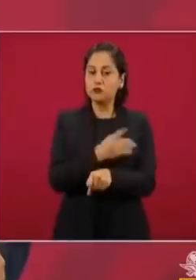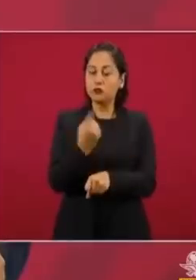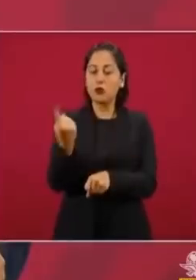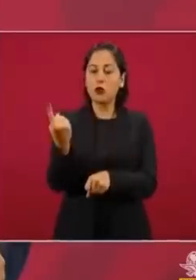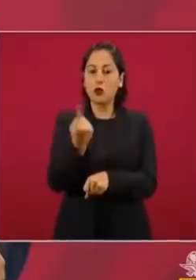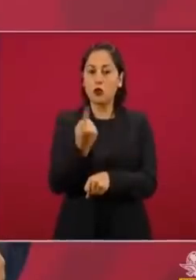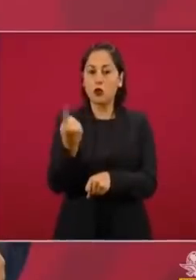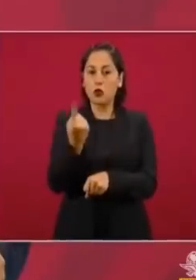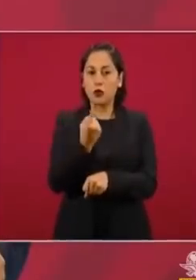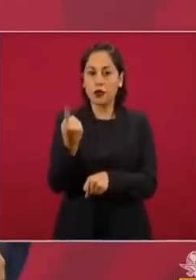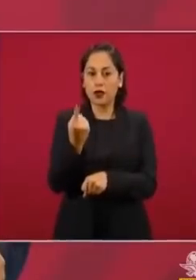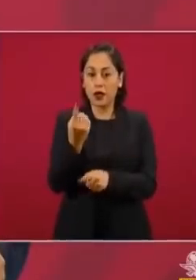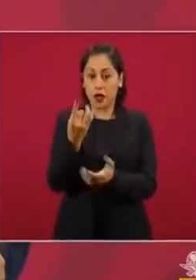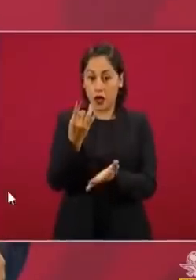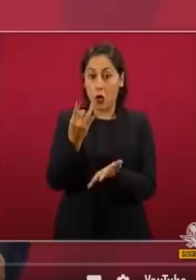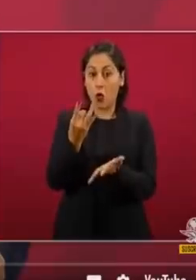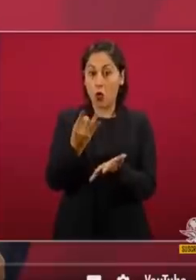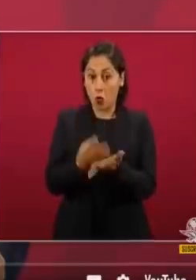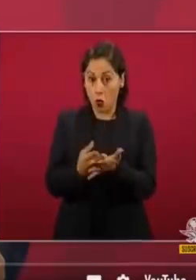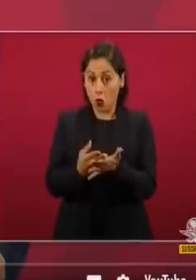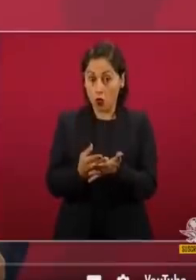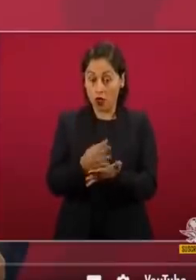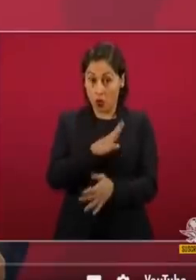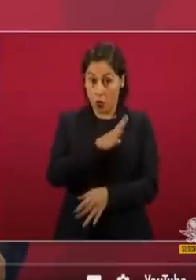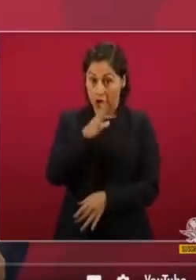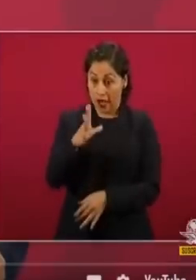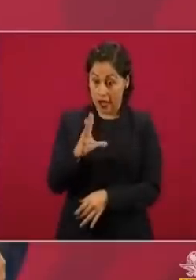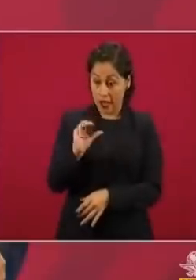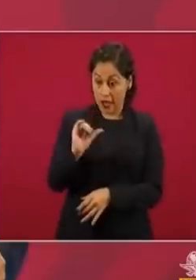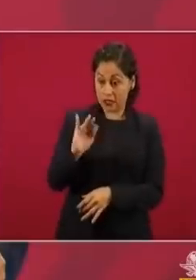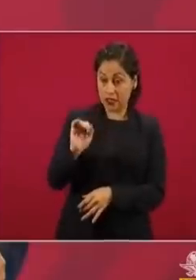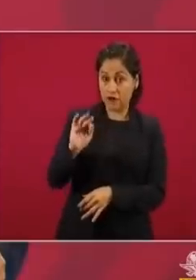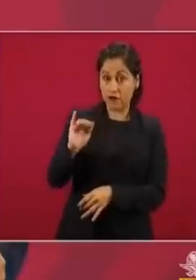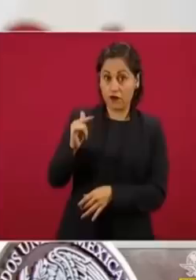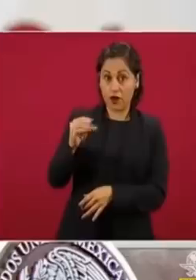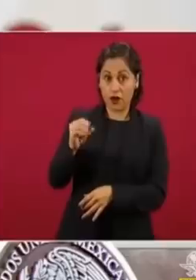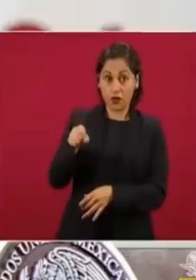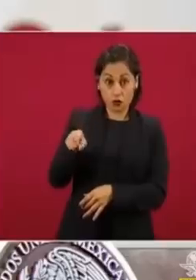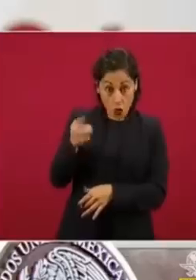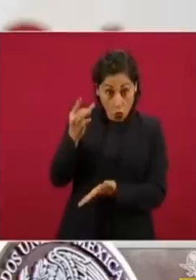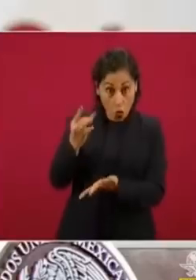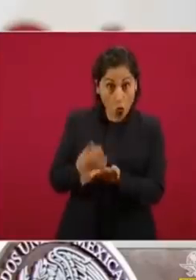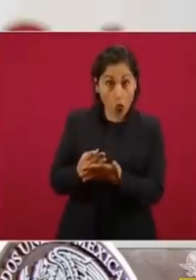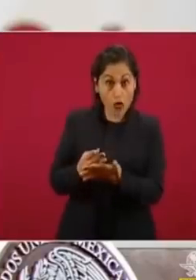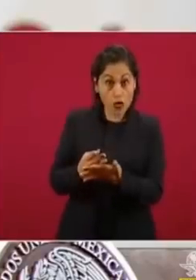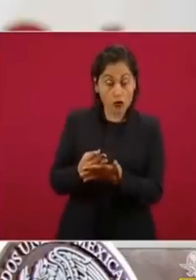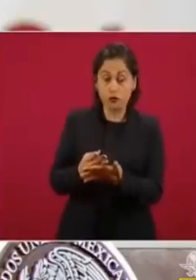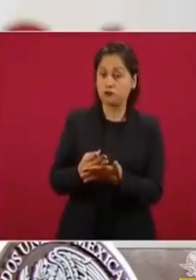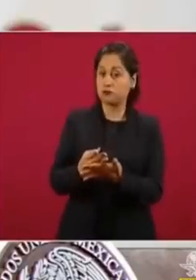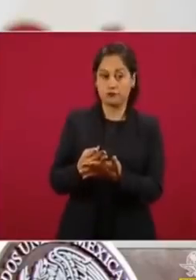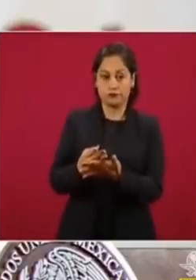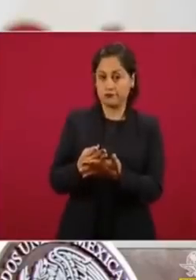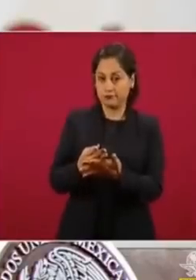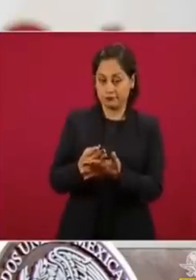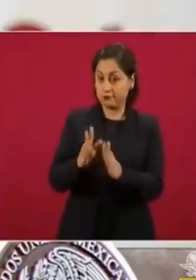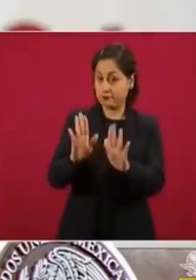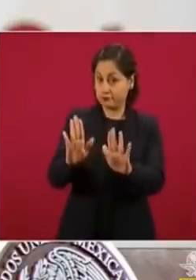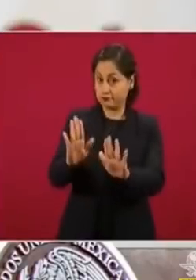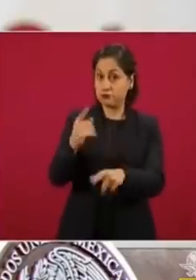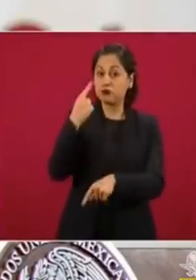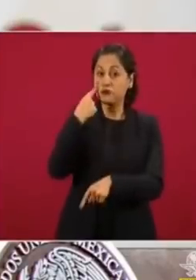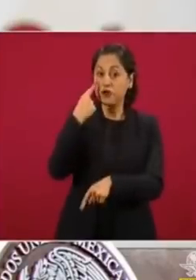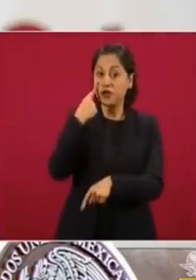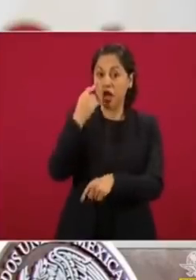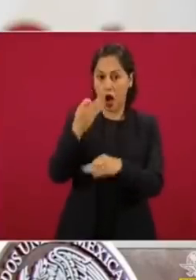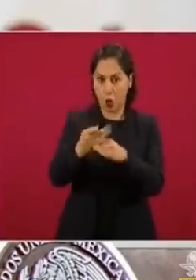solo la situación del general Cienfuegos, también eso debe de quedar de manifiesto.